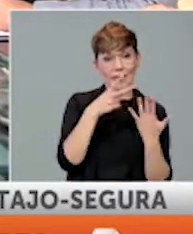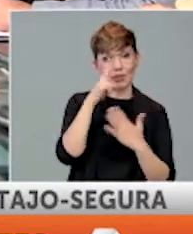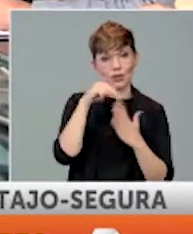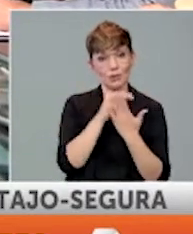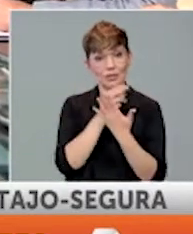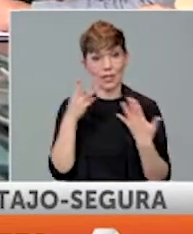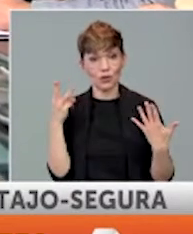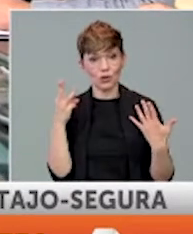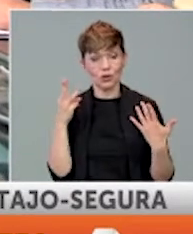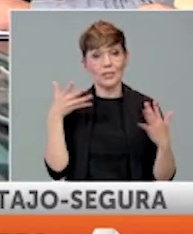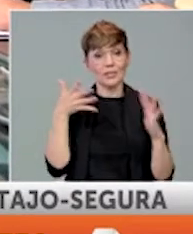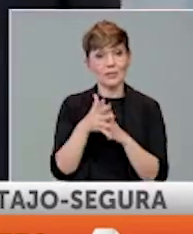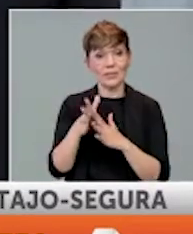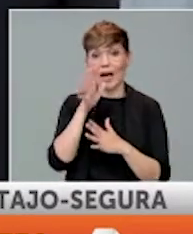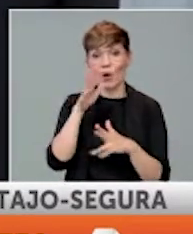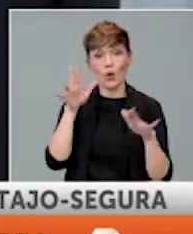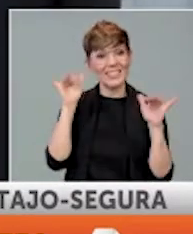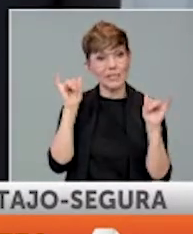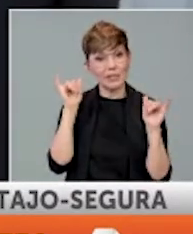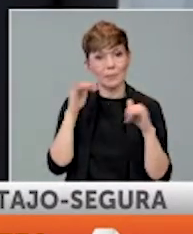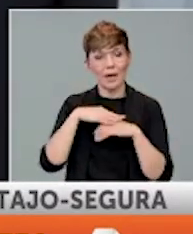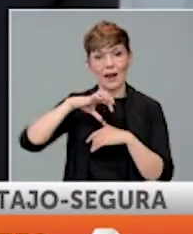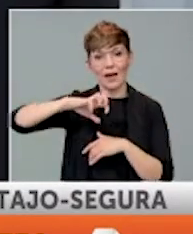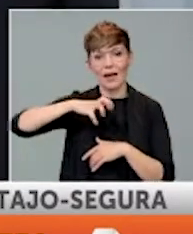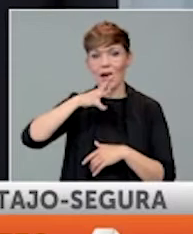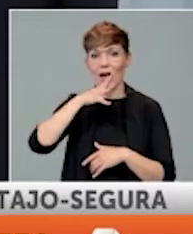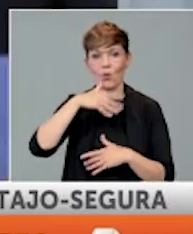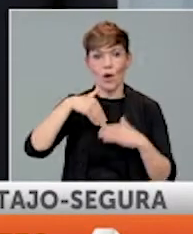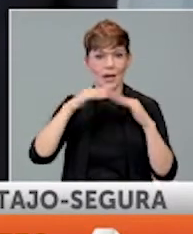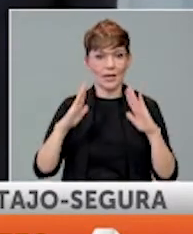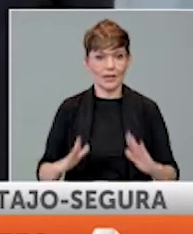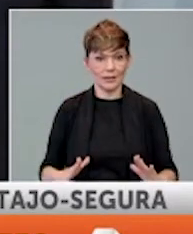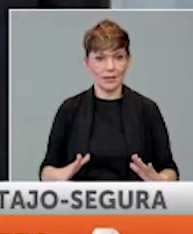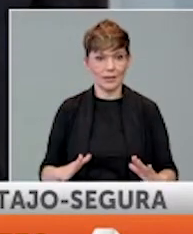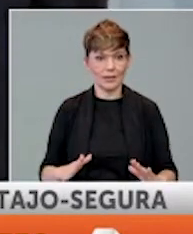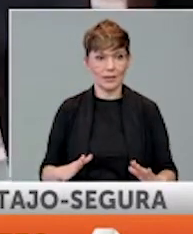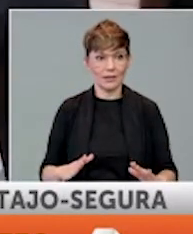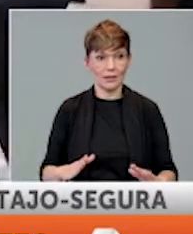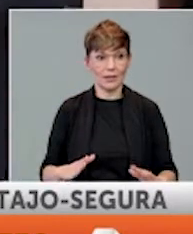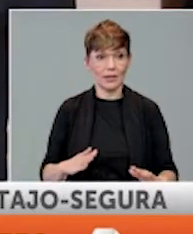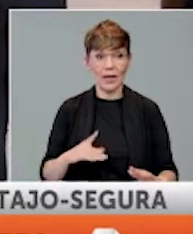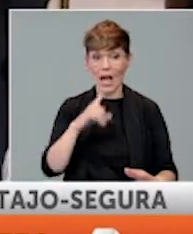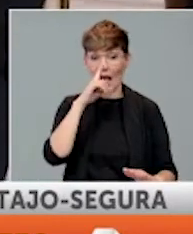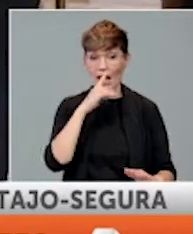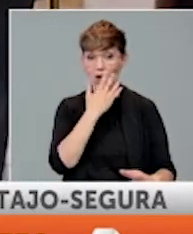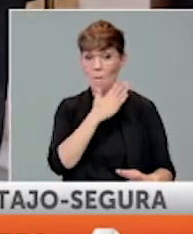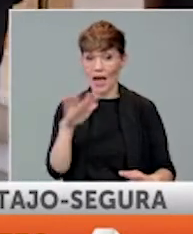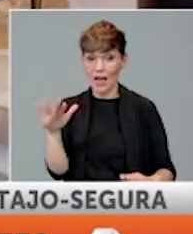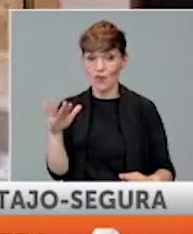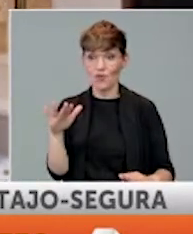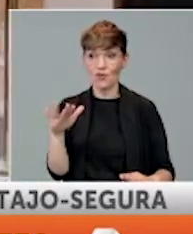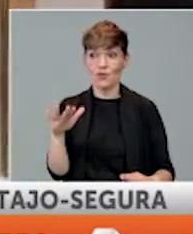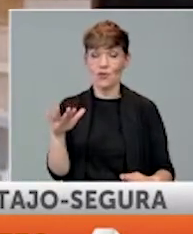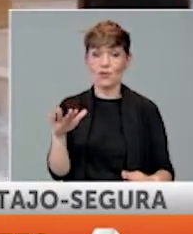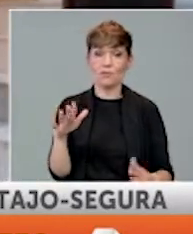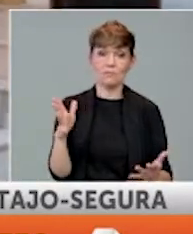que no pueda llegar agua posiblemente ni para abastecimiento. Y en años medio malos, pues significará que